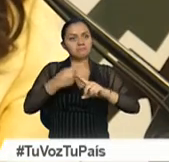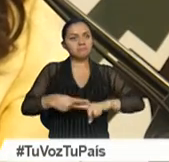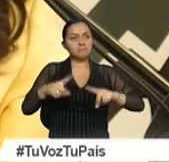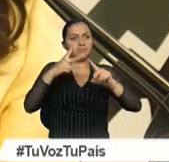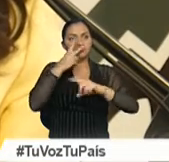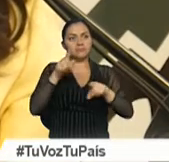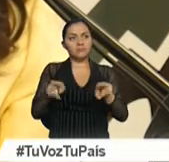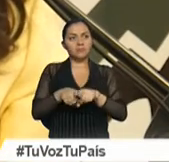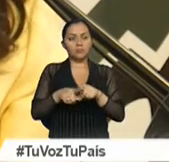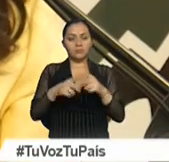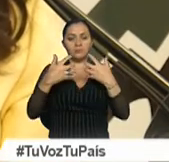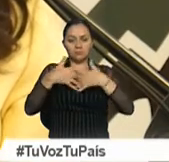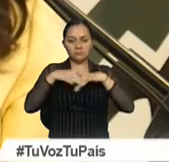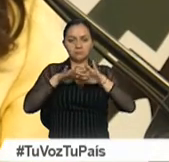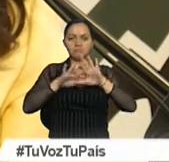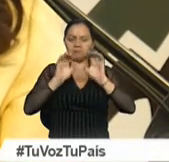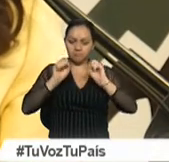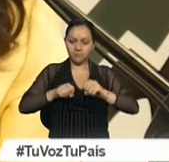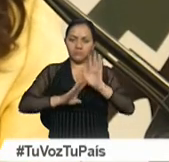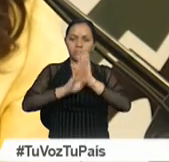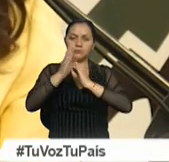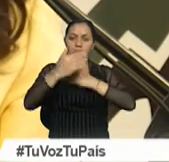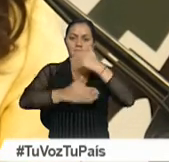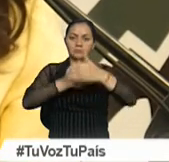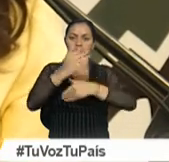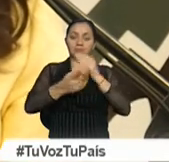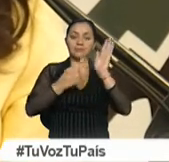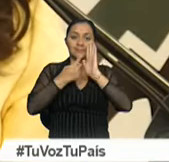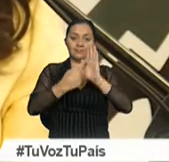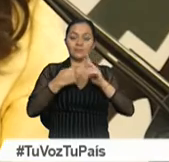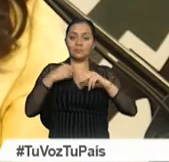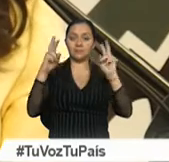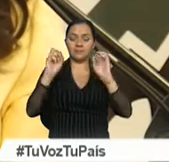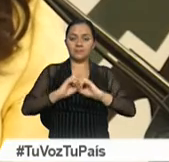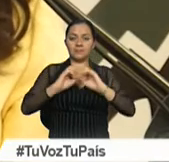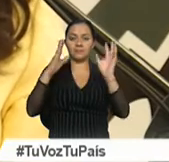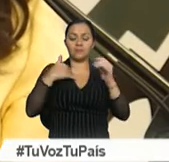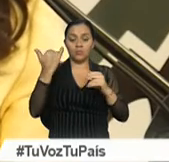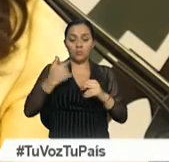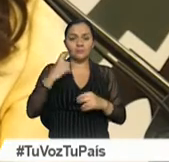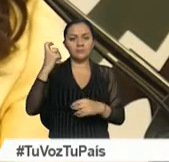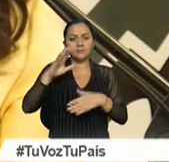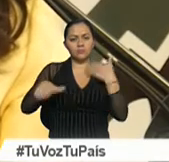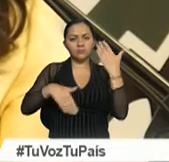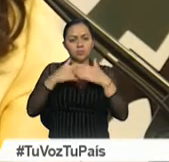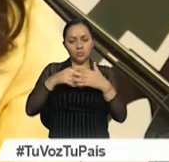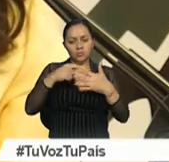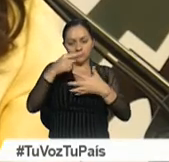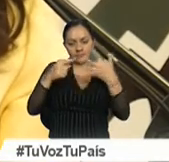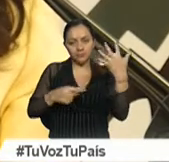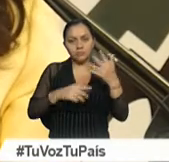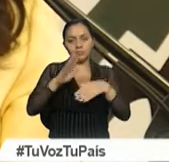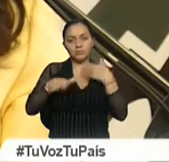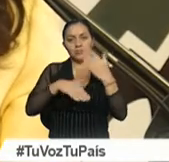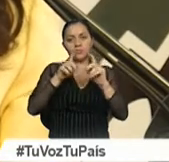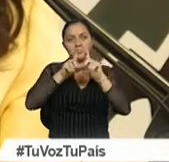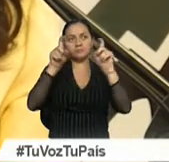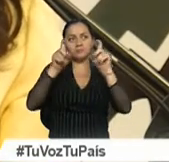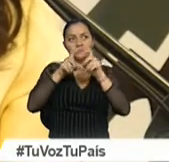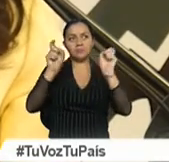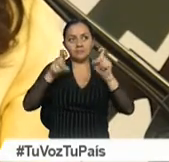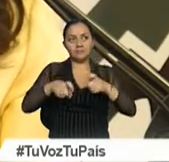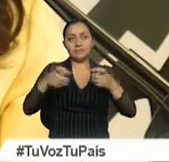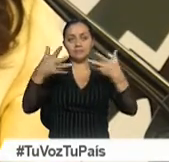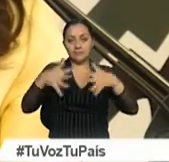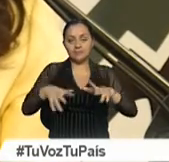nos permitirá seguir vigentes. Y hago mención a este tema porque es necesario felicitar a los empresarios que han sido